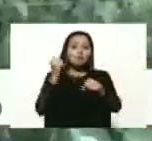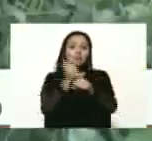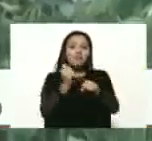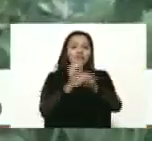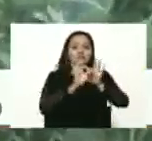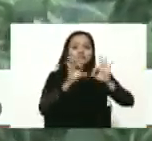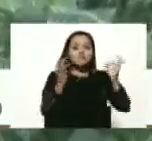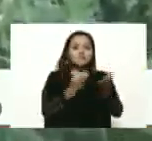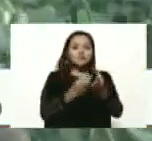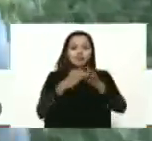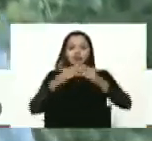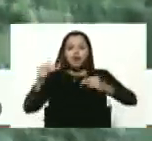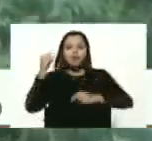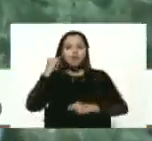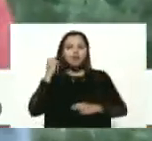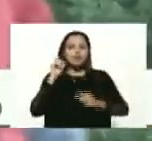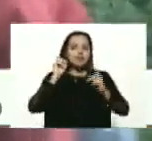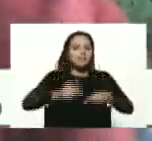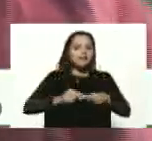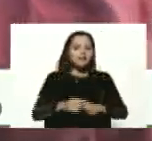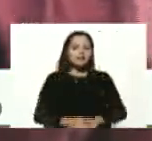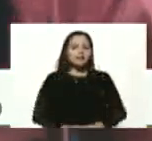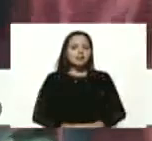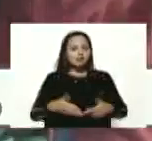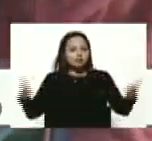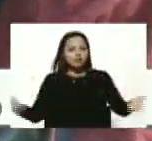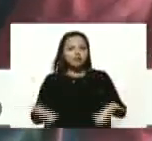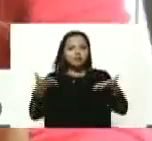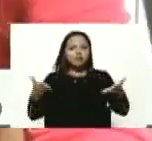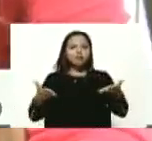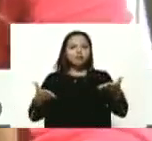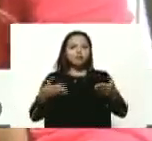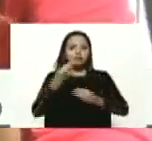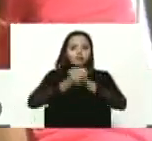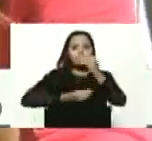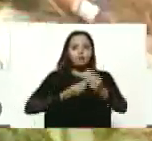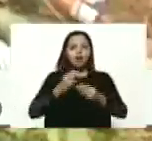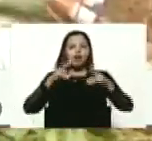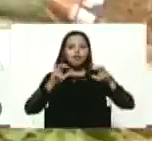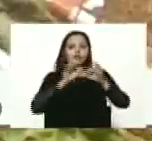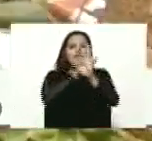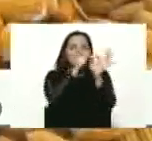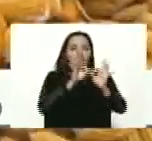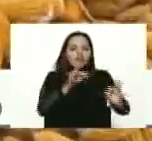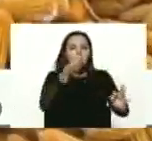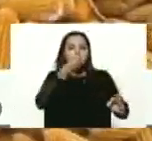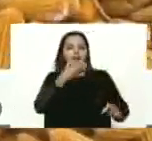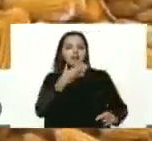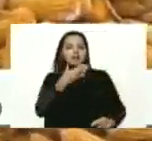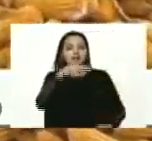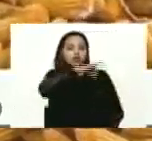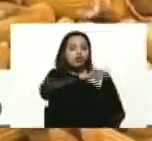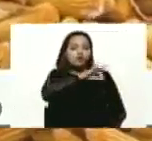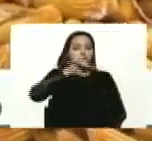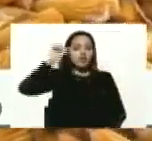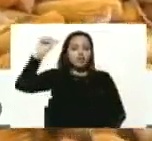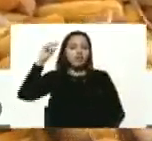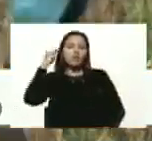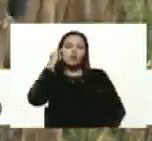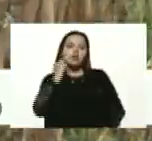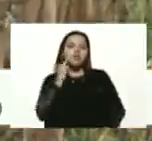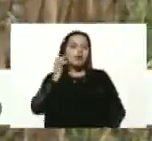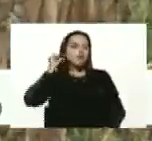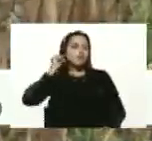con todas ellas, además, para insistir en la construcción de este modelo hermoso que es nuestro socialismo bolivariano